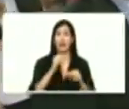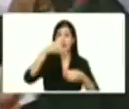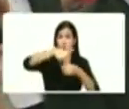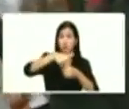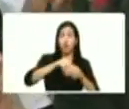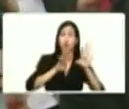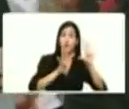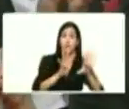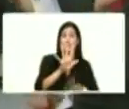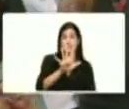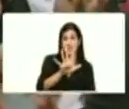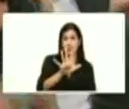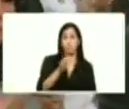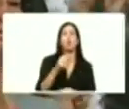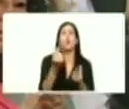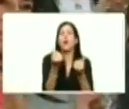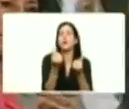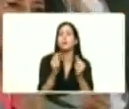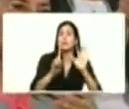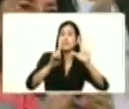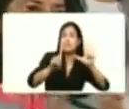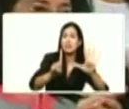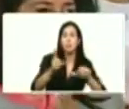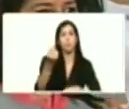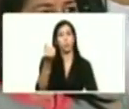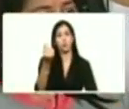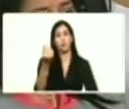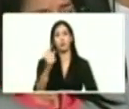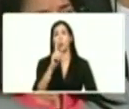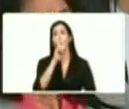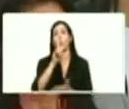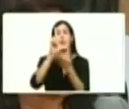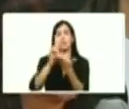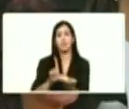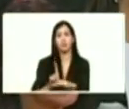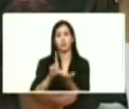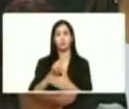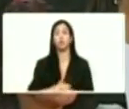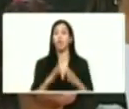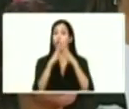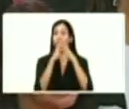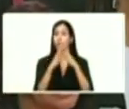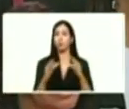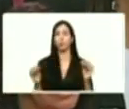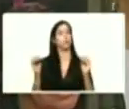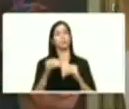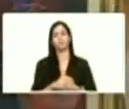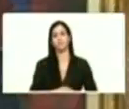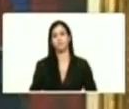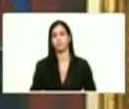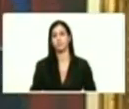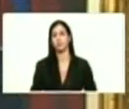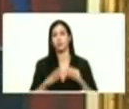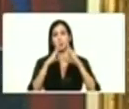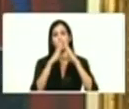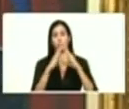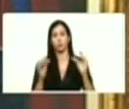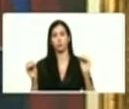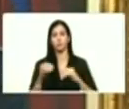que va a pasar a costar 6 bolívares el litro todo todo